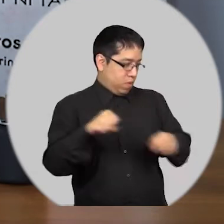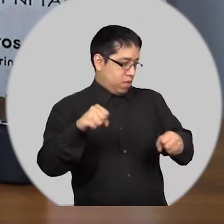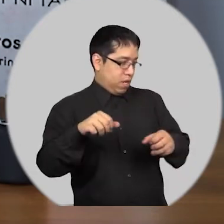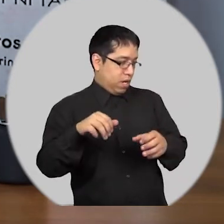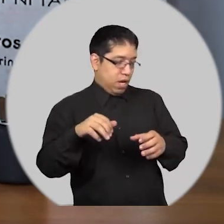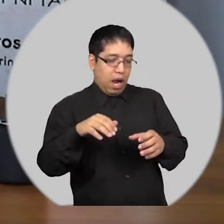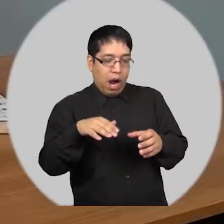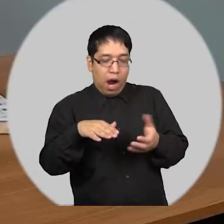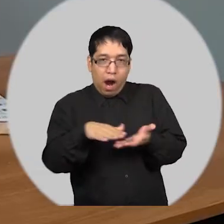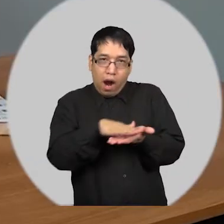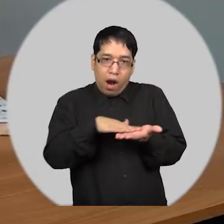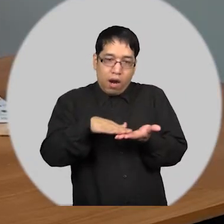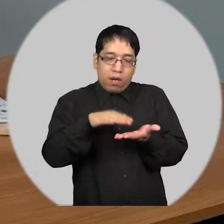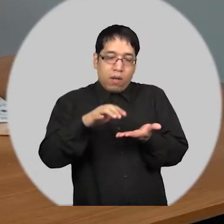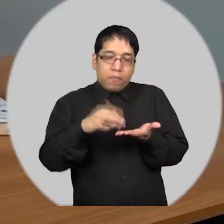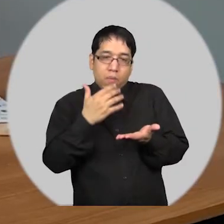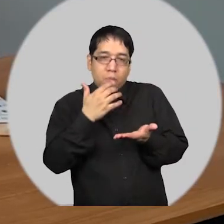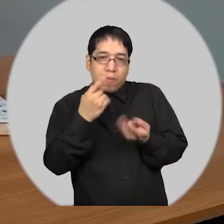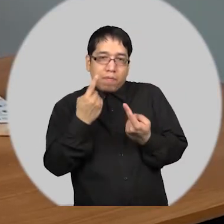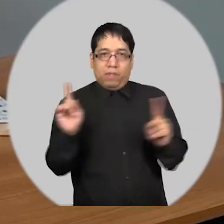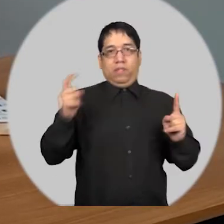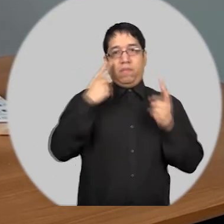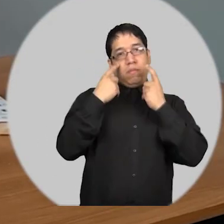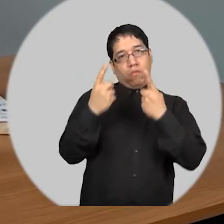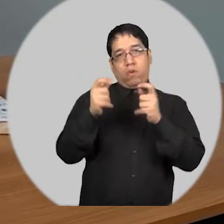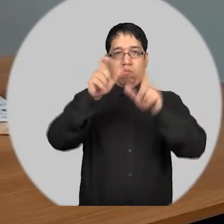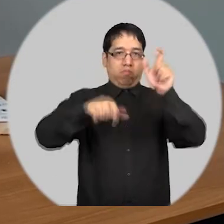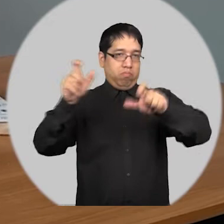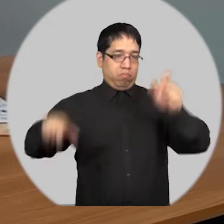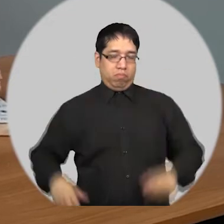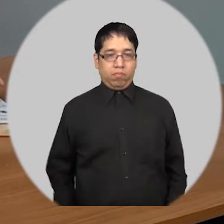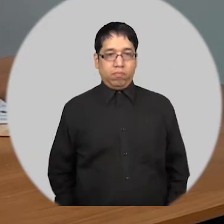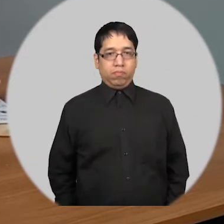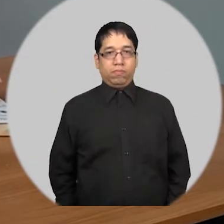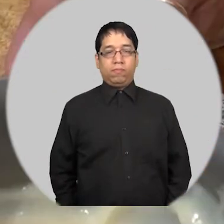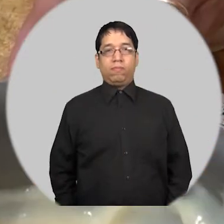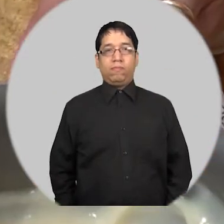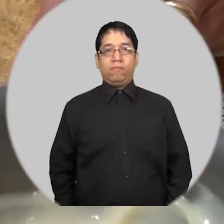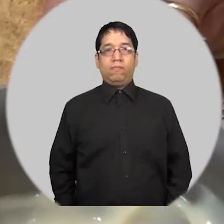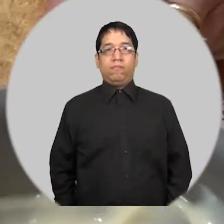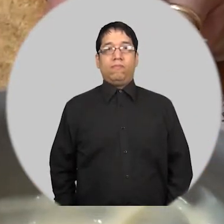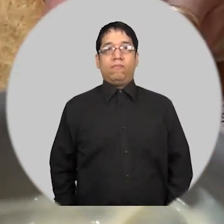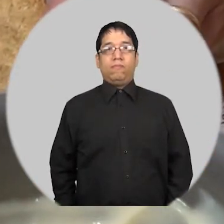abajo para darle un saborcito diferente. Y vamos